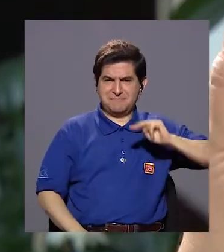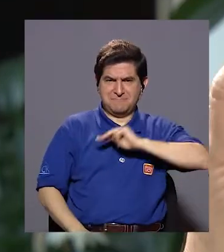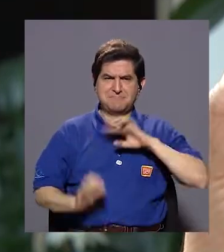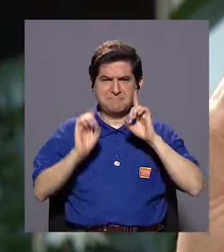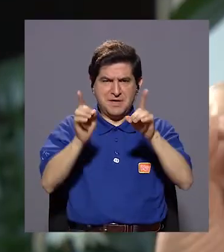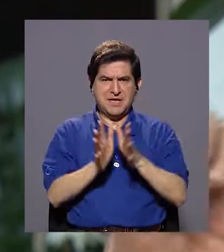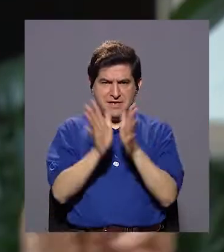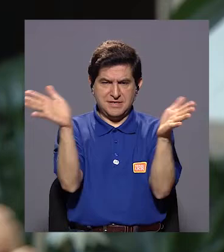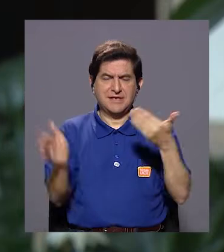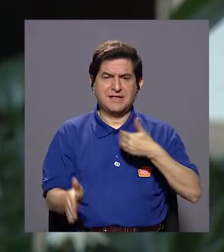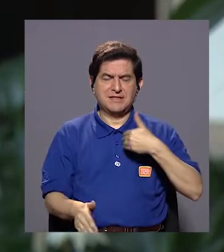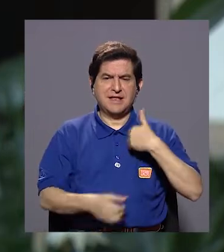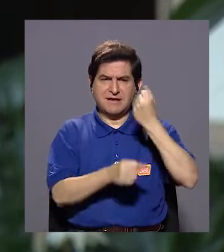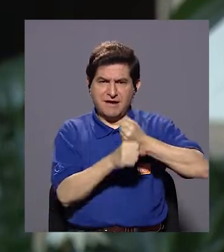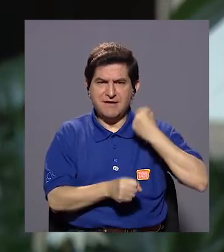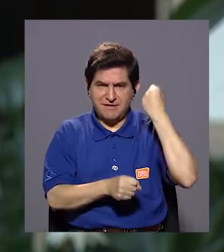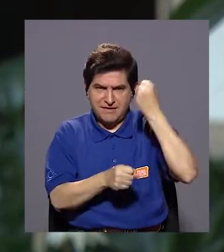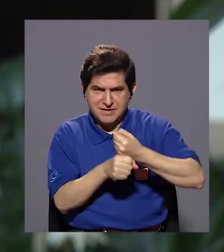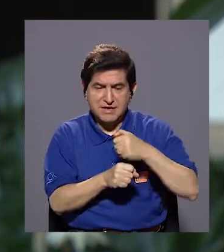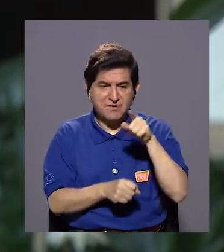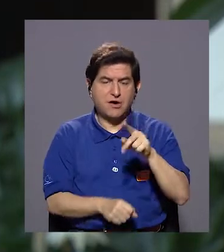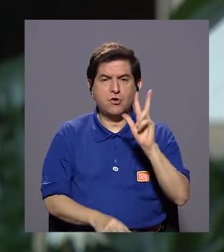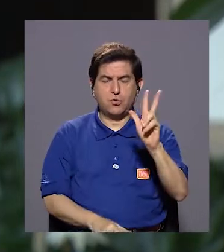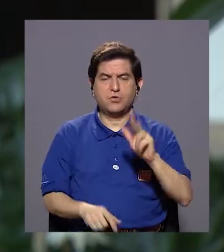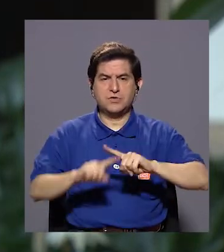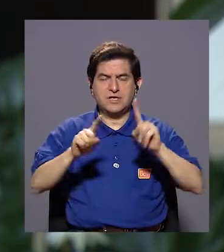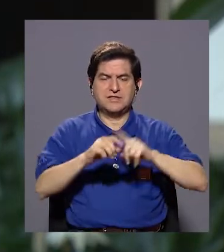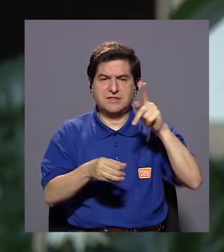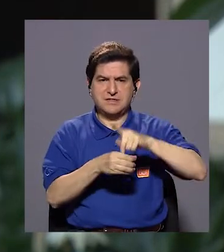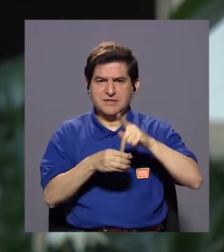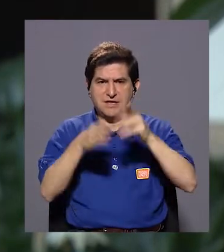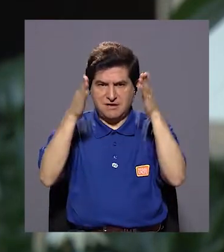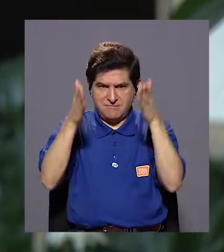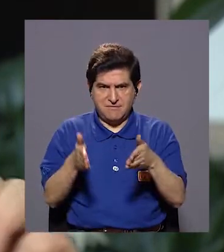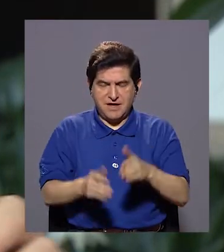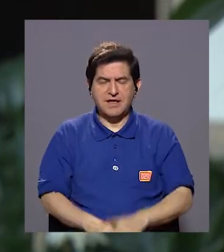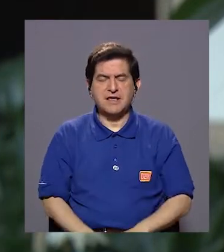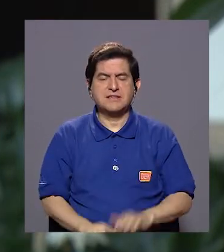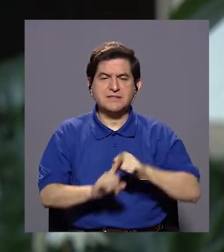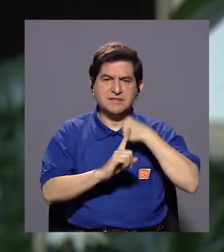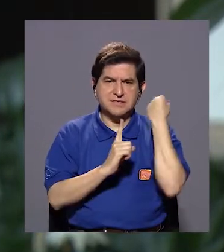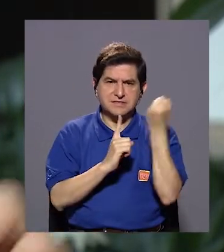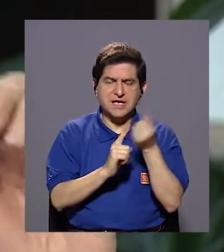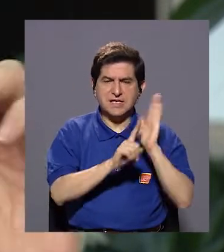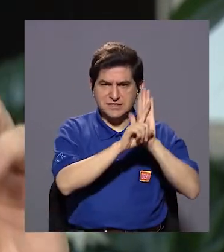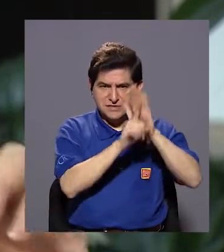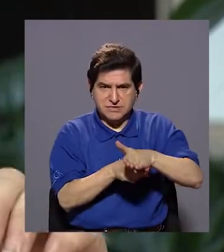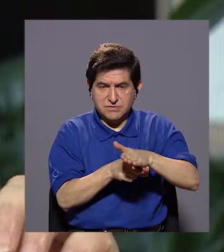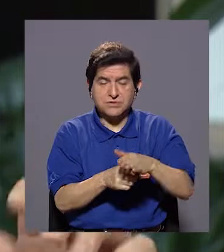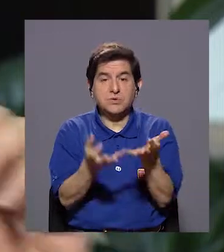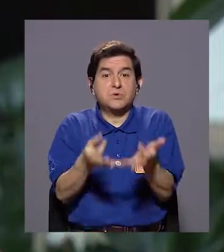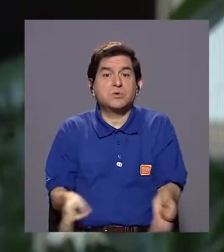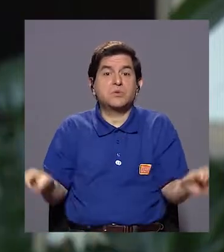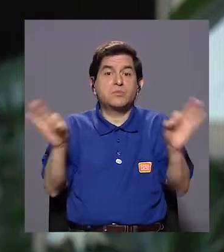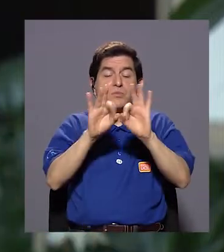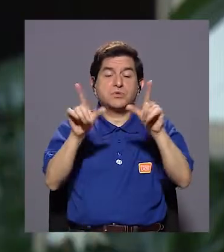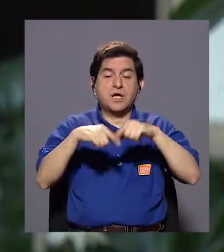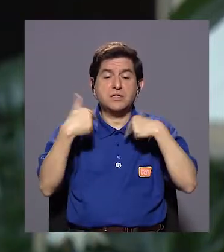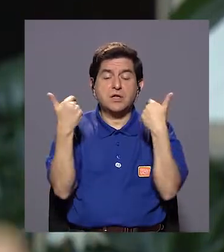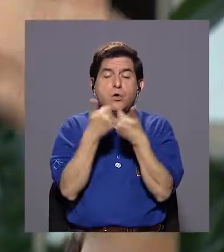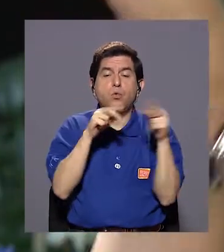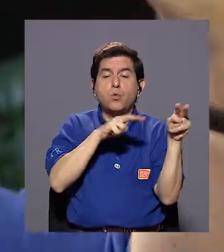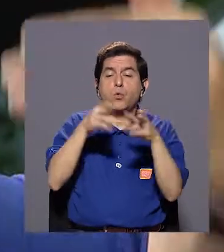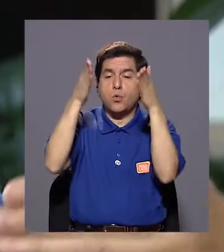Educación que nosotros tenemos que trabajar con estos 3 actores de la situación de bullying y fundamentalmente con el grupo